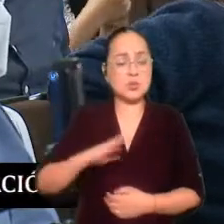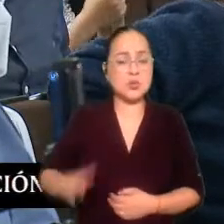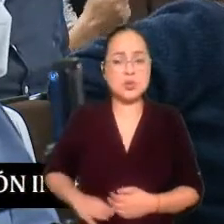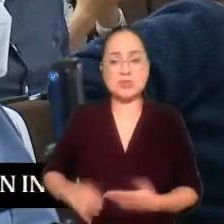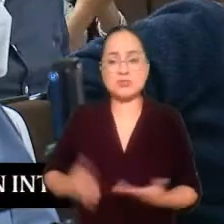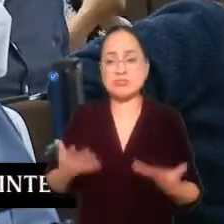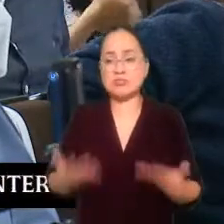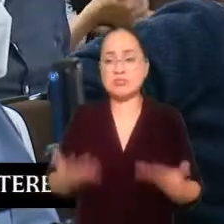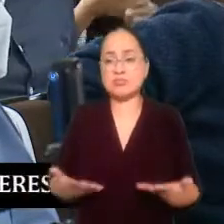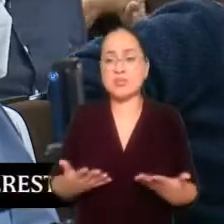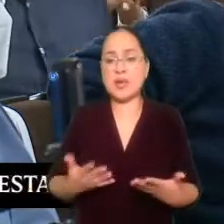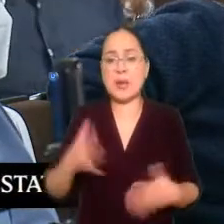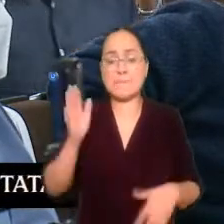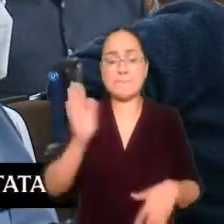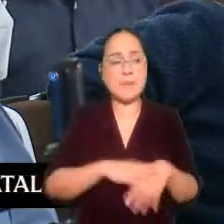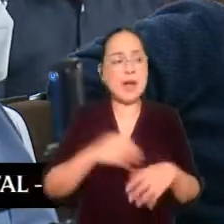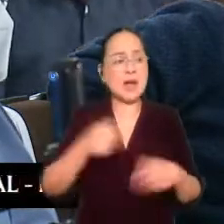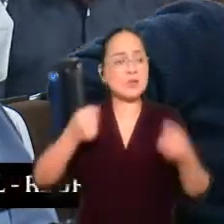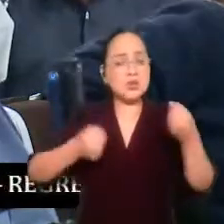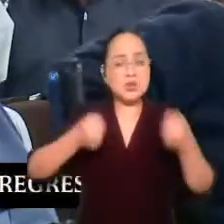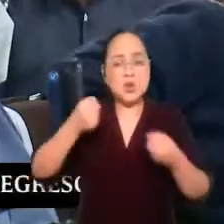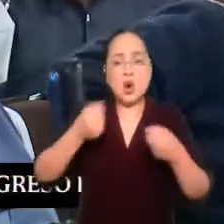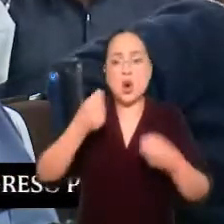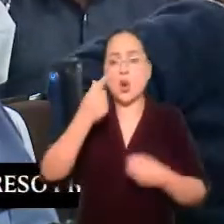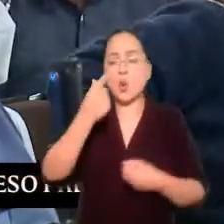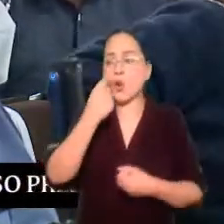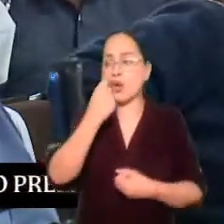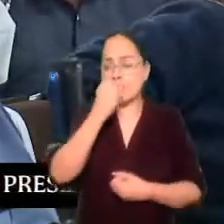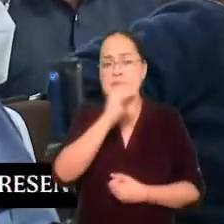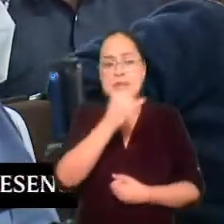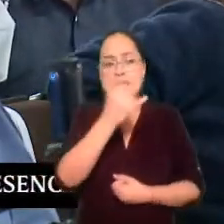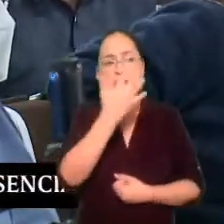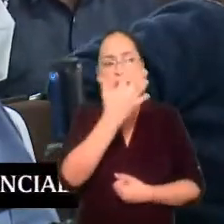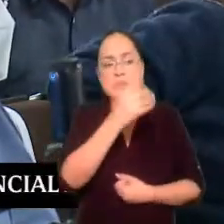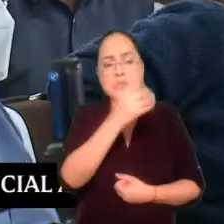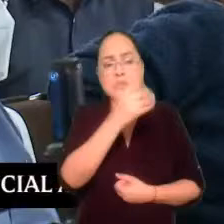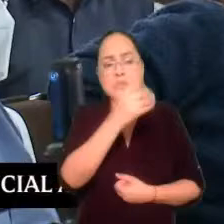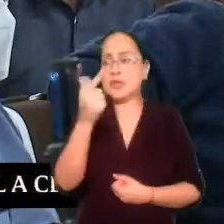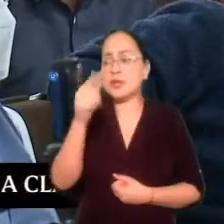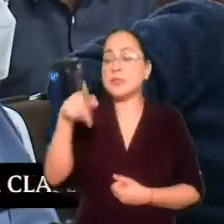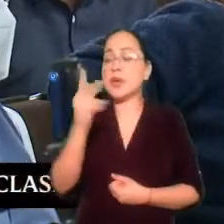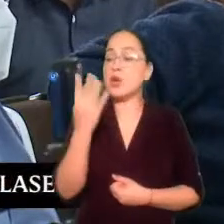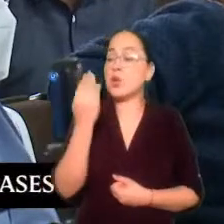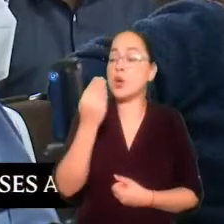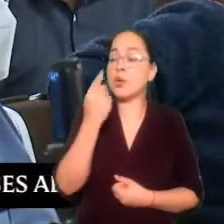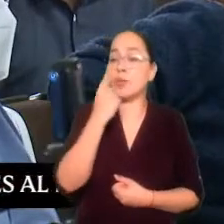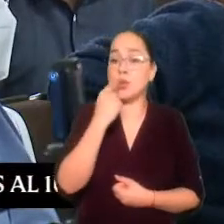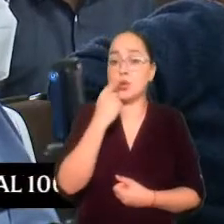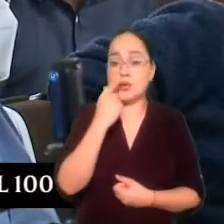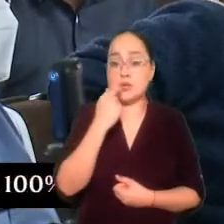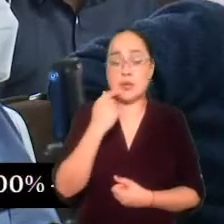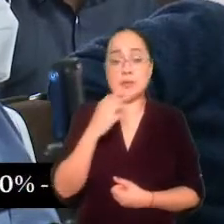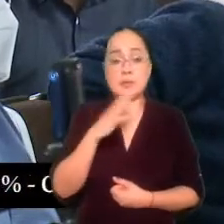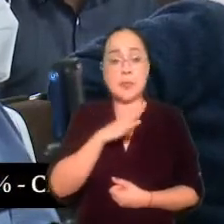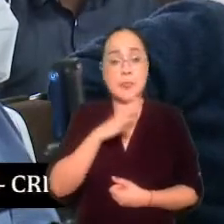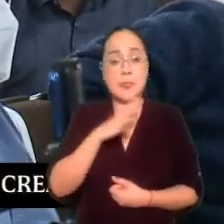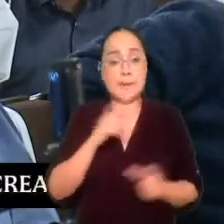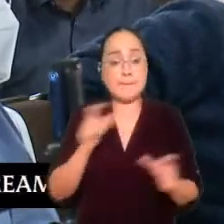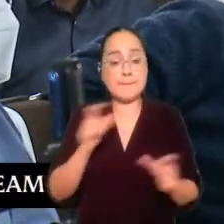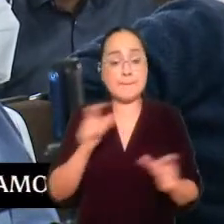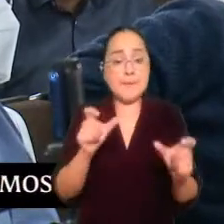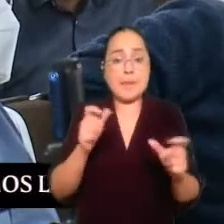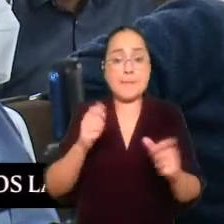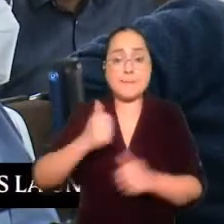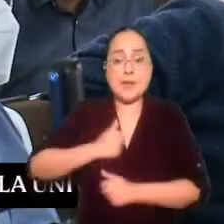más patrullas, tiene entre 5 y 7 patrullas. Entonces, tiene vigilancia de militares, pero principalmente